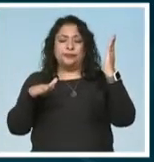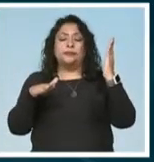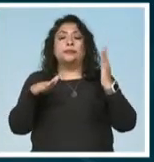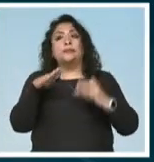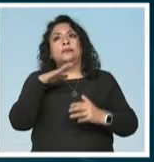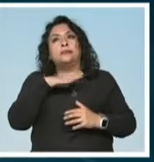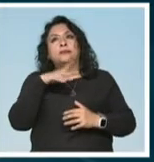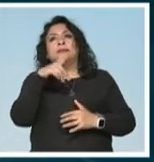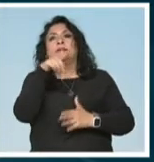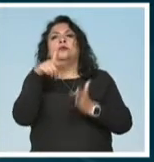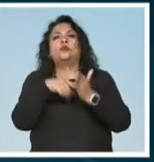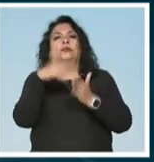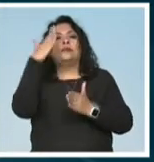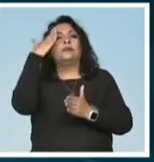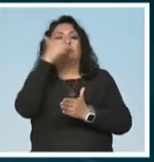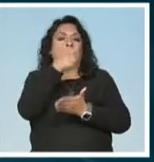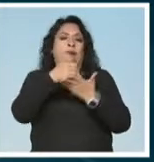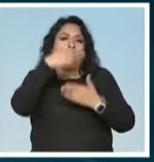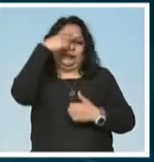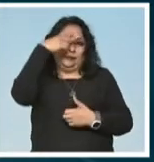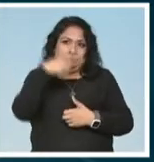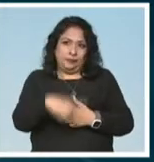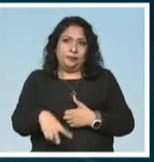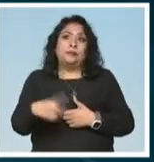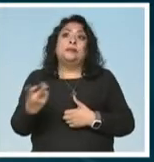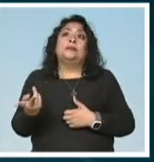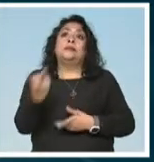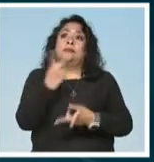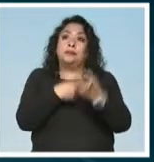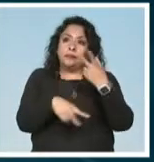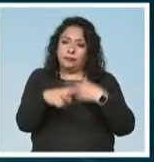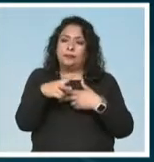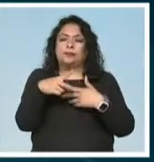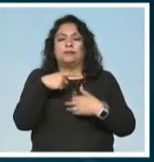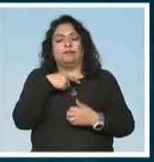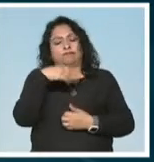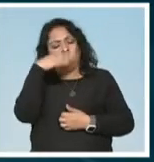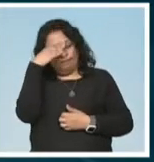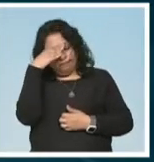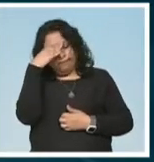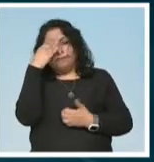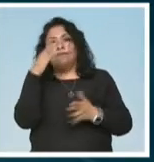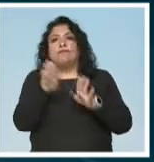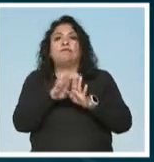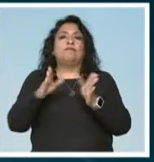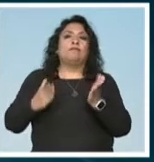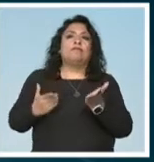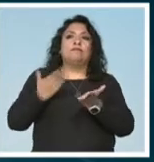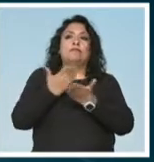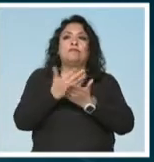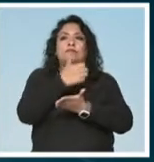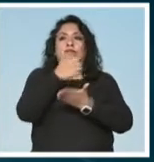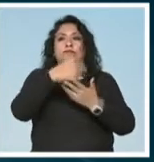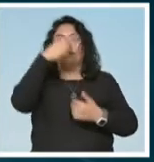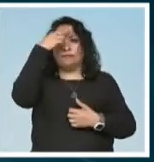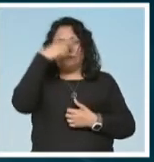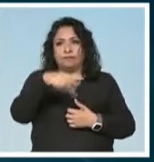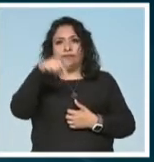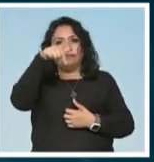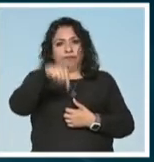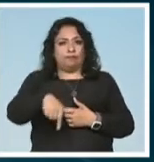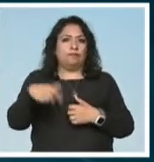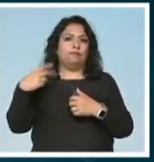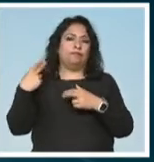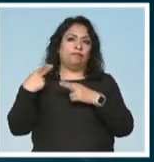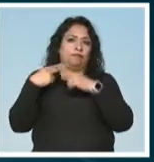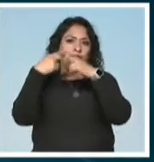teniendo como epicentro... ...la Ciudad de México... ...hace su aparición, su reflexión... como la propuesta de la Ciudad de México en esta